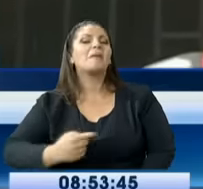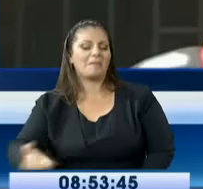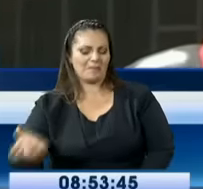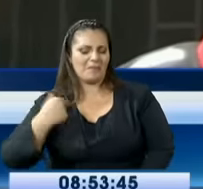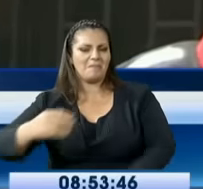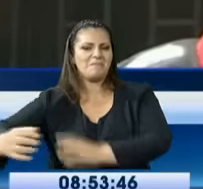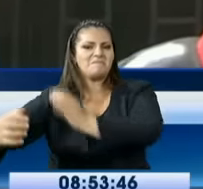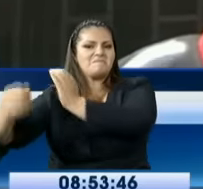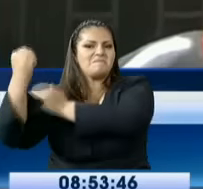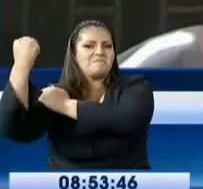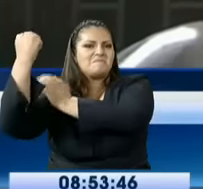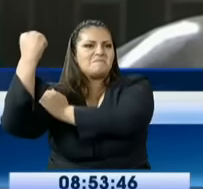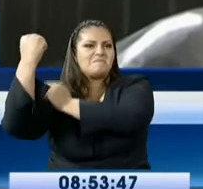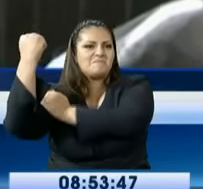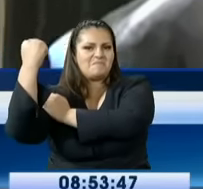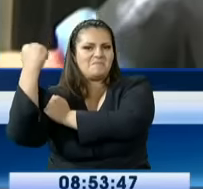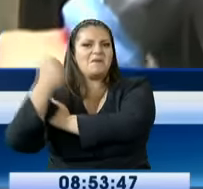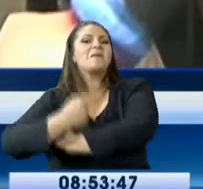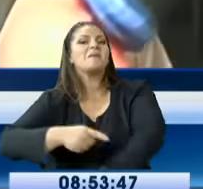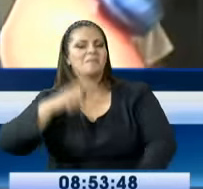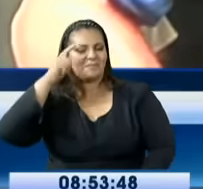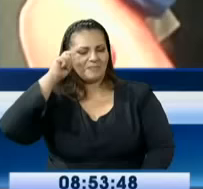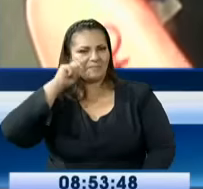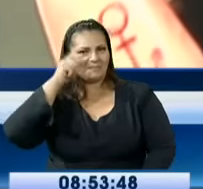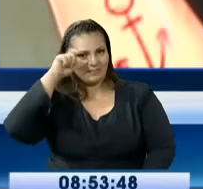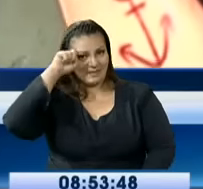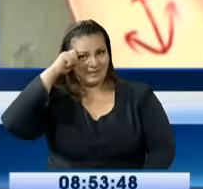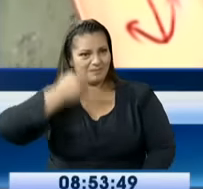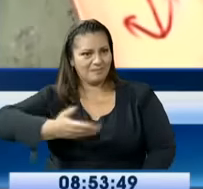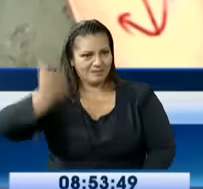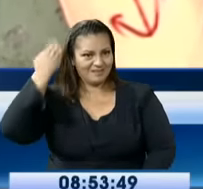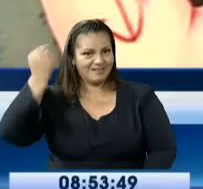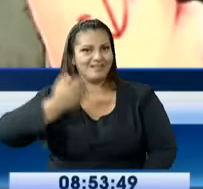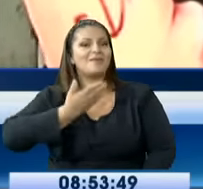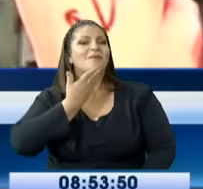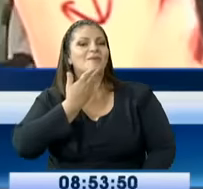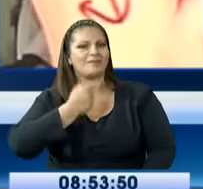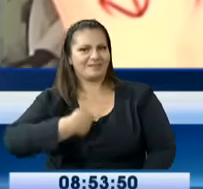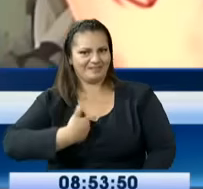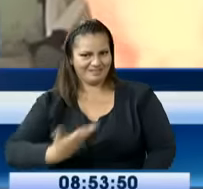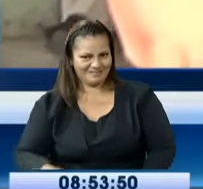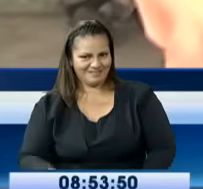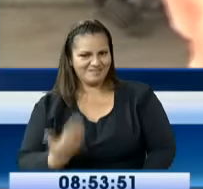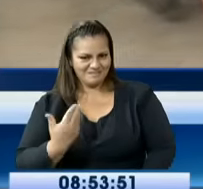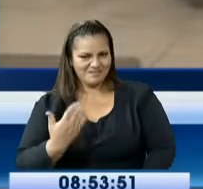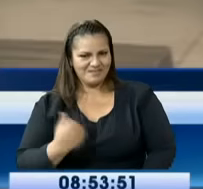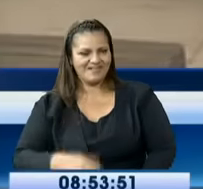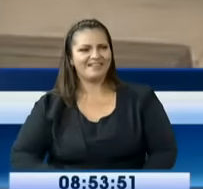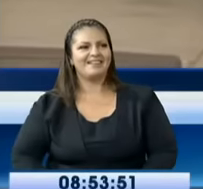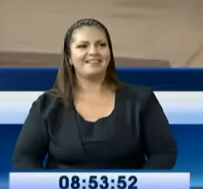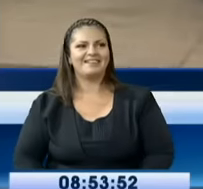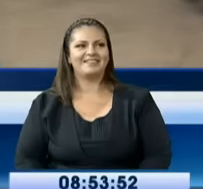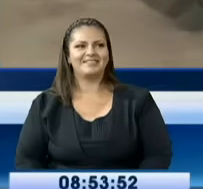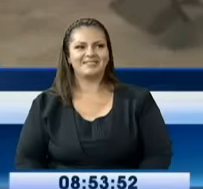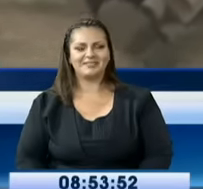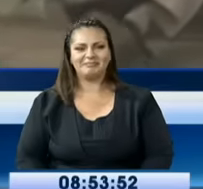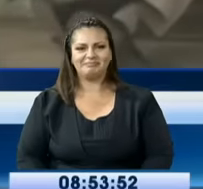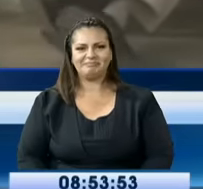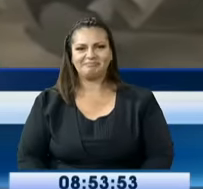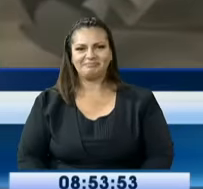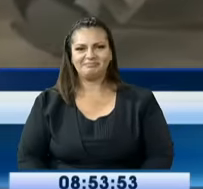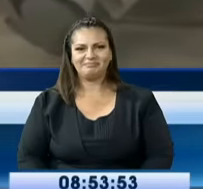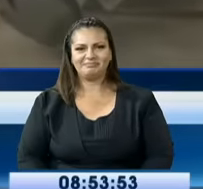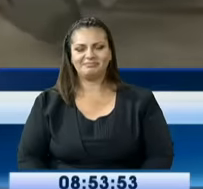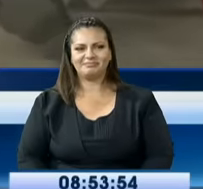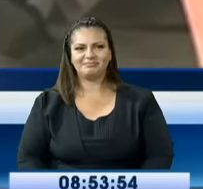musculatura, como yo era hombre rana, pues acuérdese. ¿No se acuerda? Hombre rana. mire abajo,